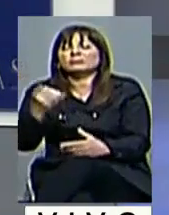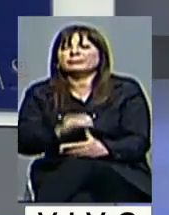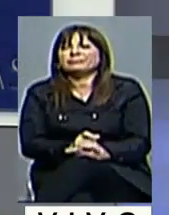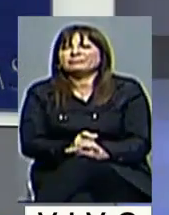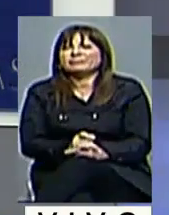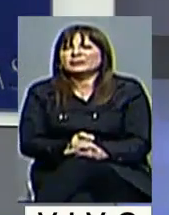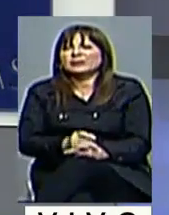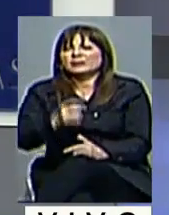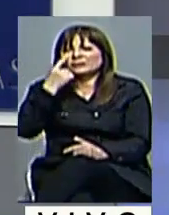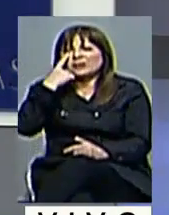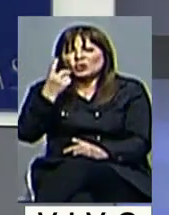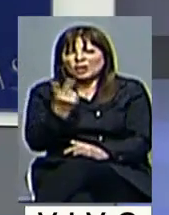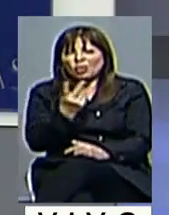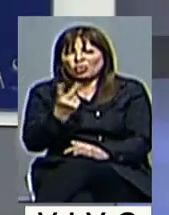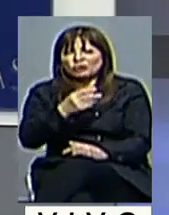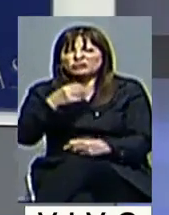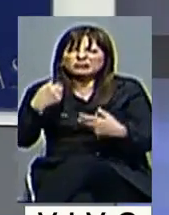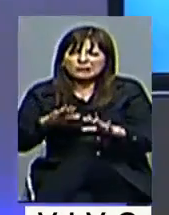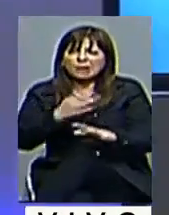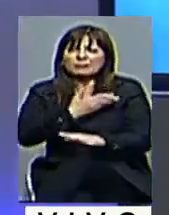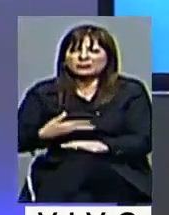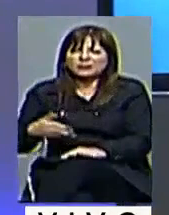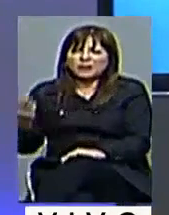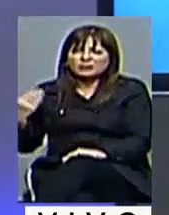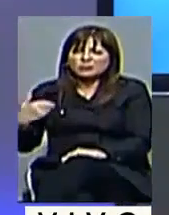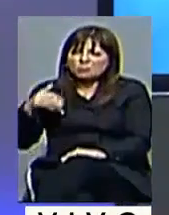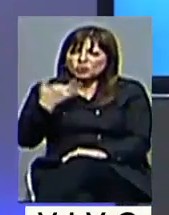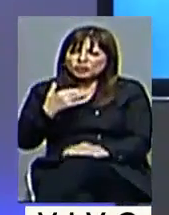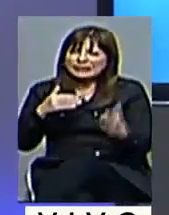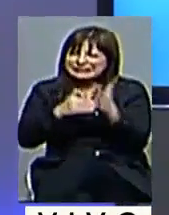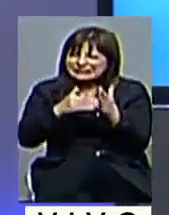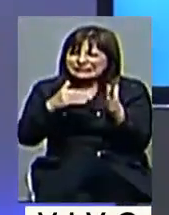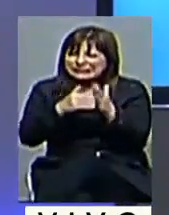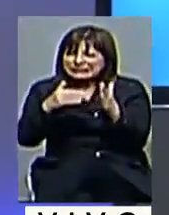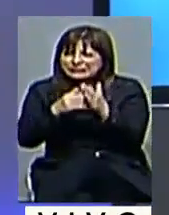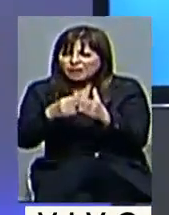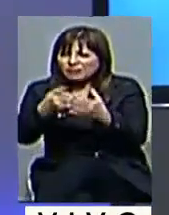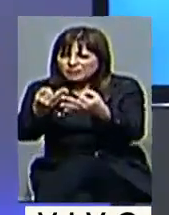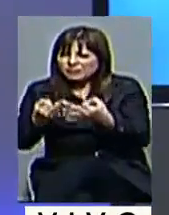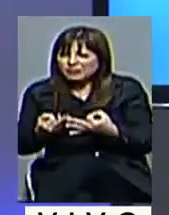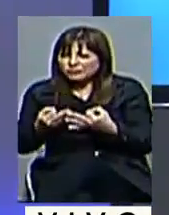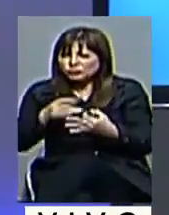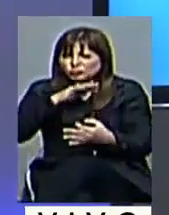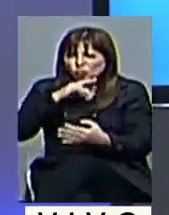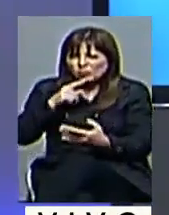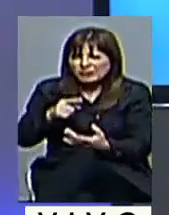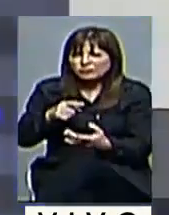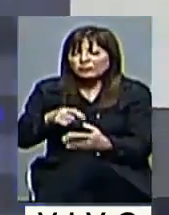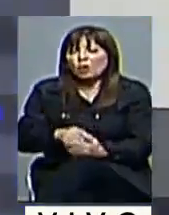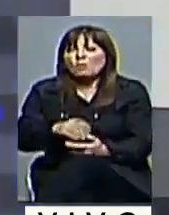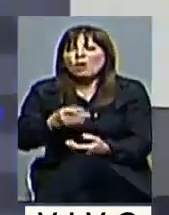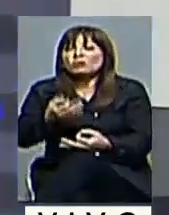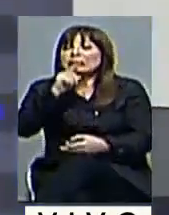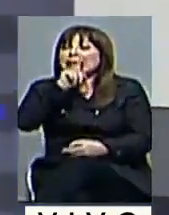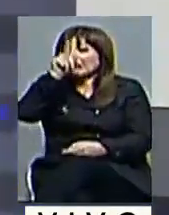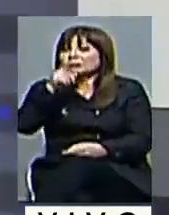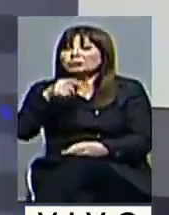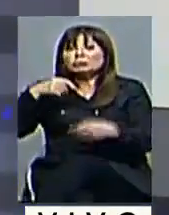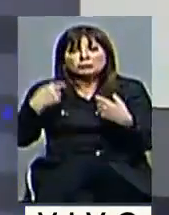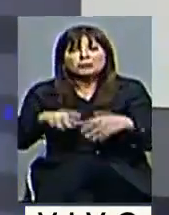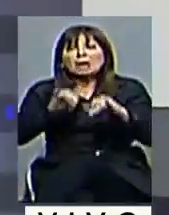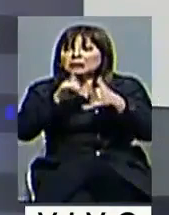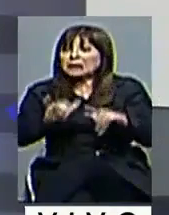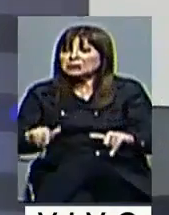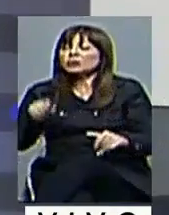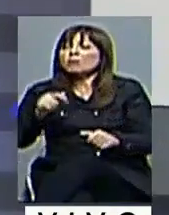Piñera. Ahora, lo importante que es la transición con números, con datos. Si se instala como tradición, a mi juicio, es una muy buena idea.